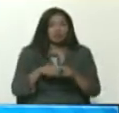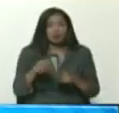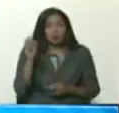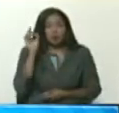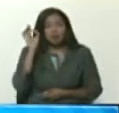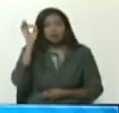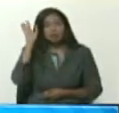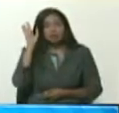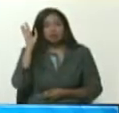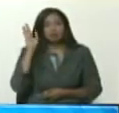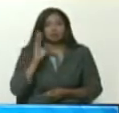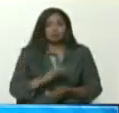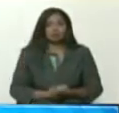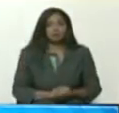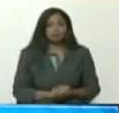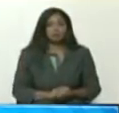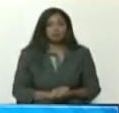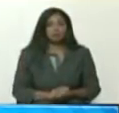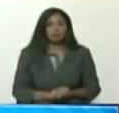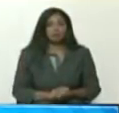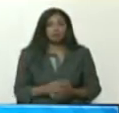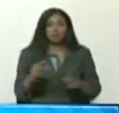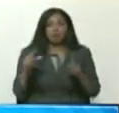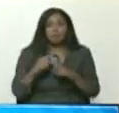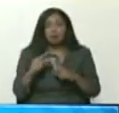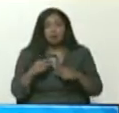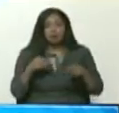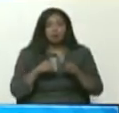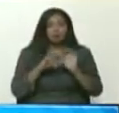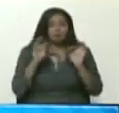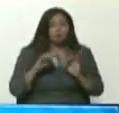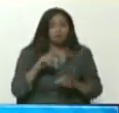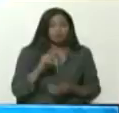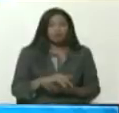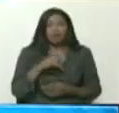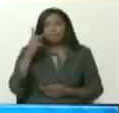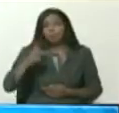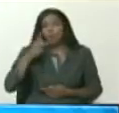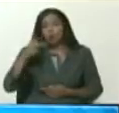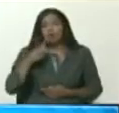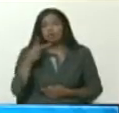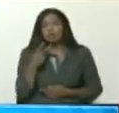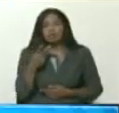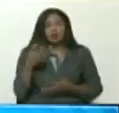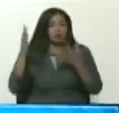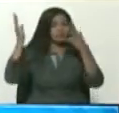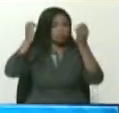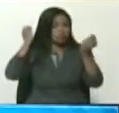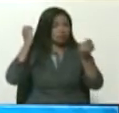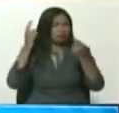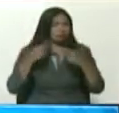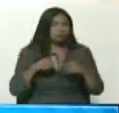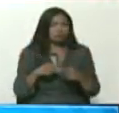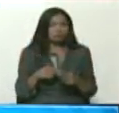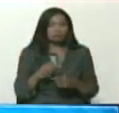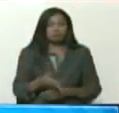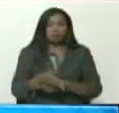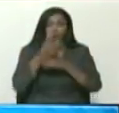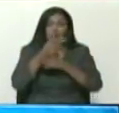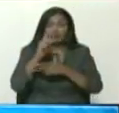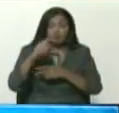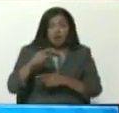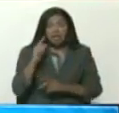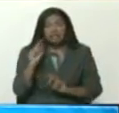ideas, con palabras, con política, con diplomacia y con las armas, si